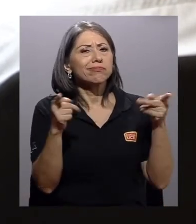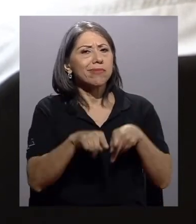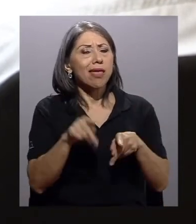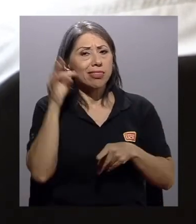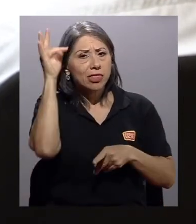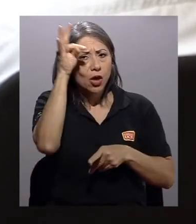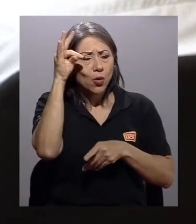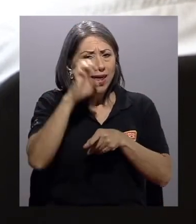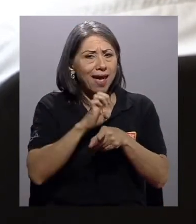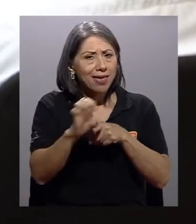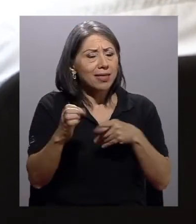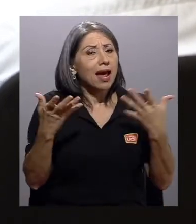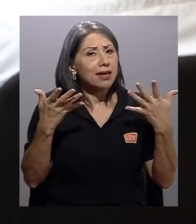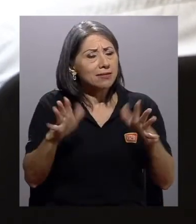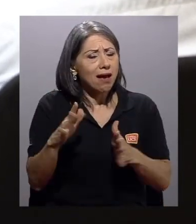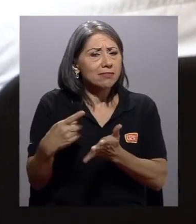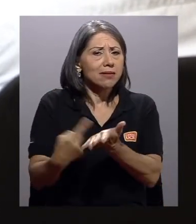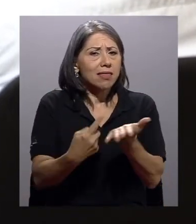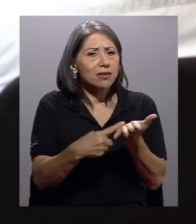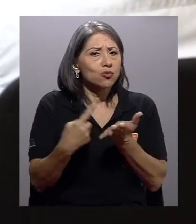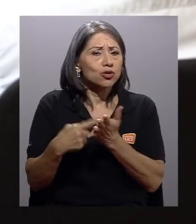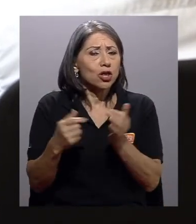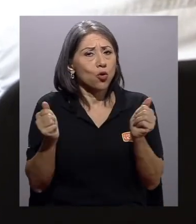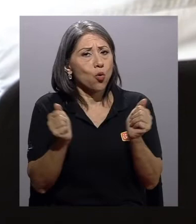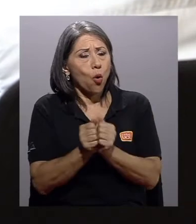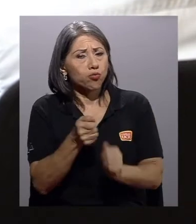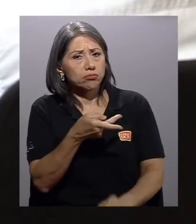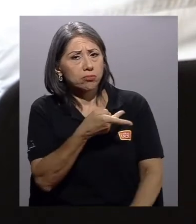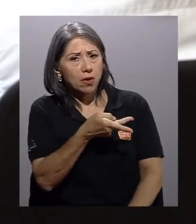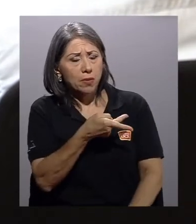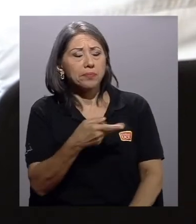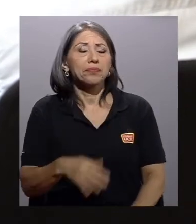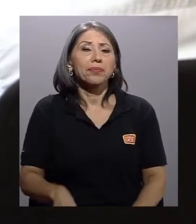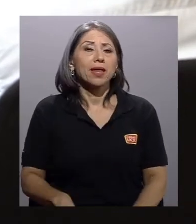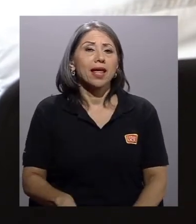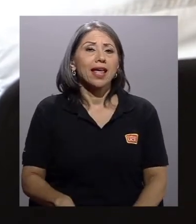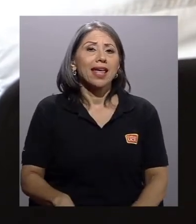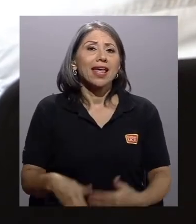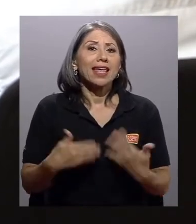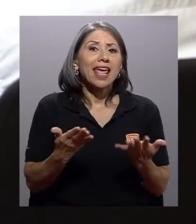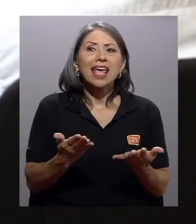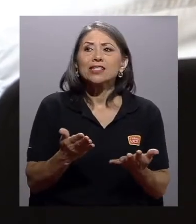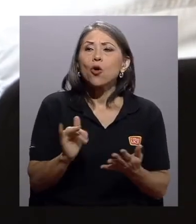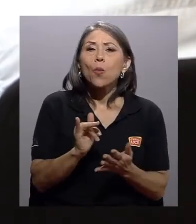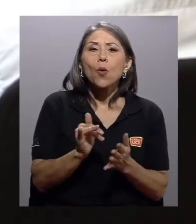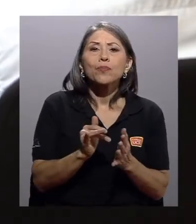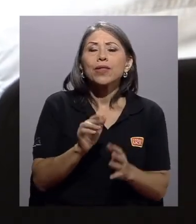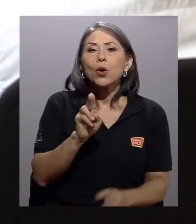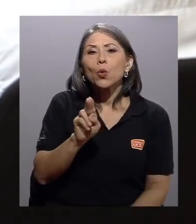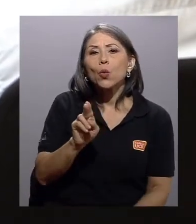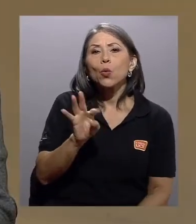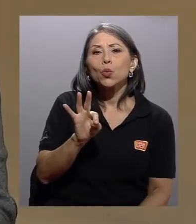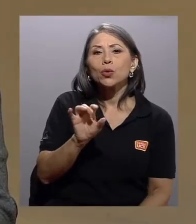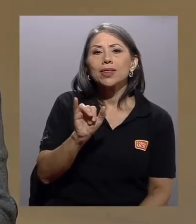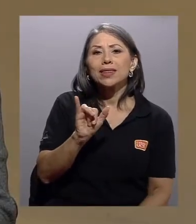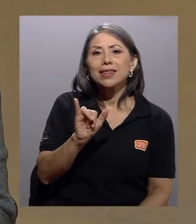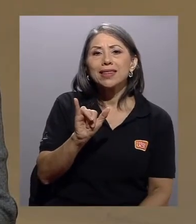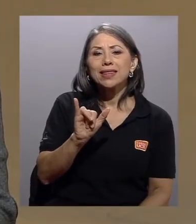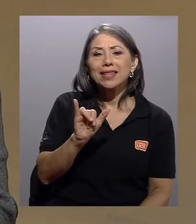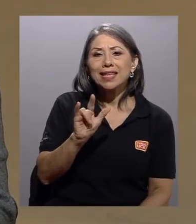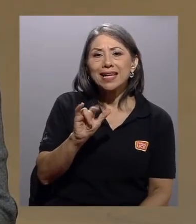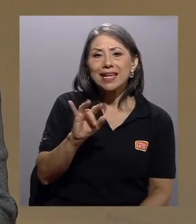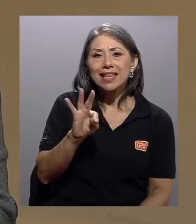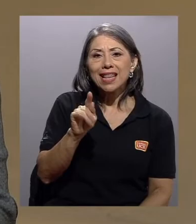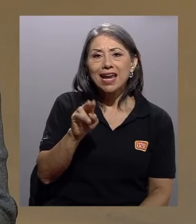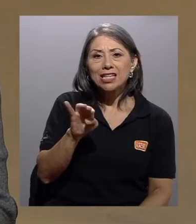algún momento pues, se ha discutido, hemos discutido con Franz, con Sara, que es el utilitarismo. Entonces,